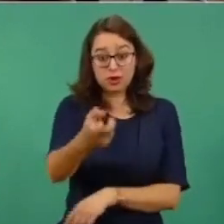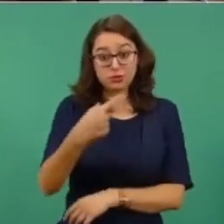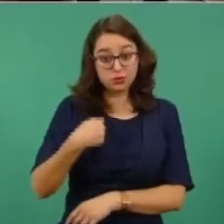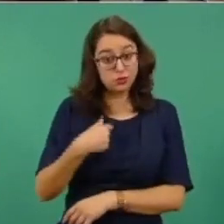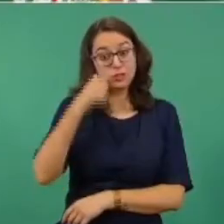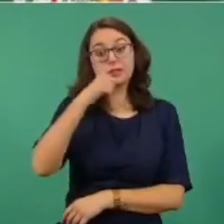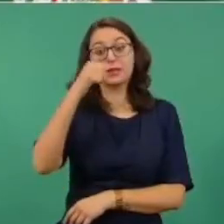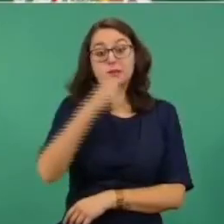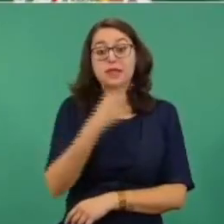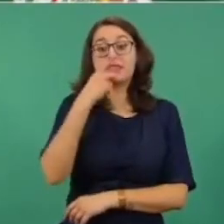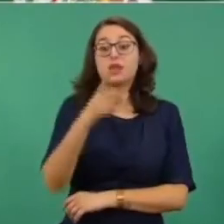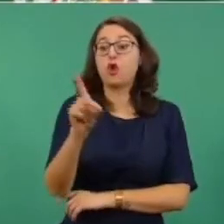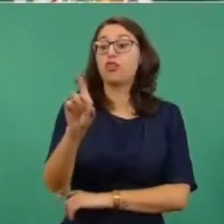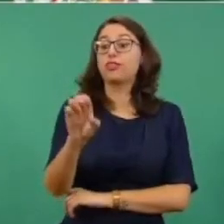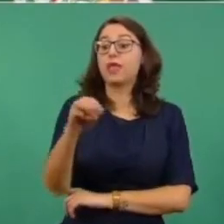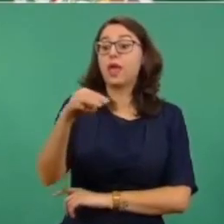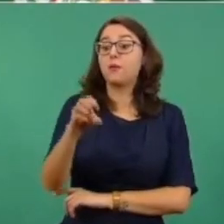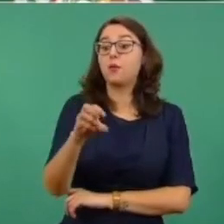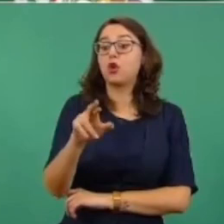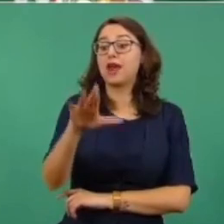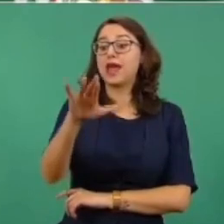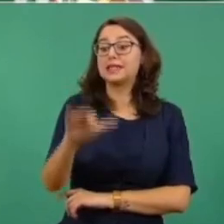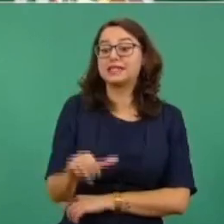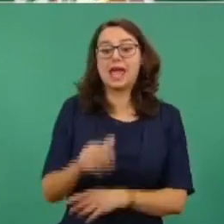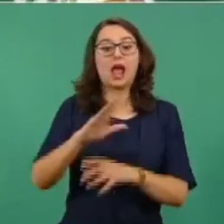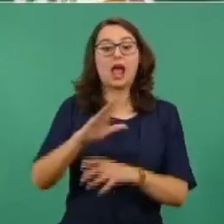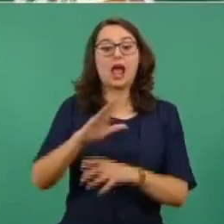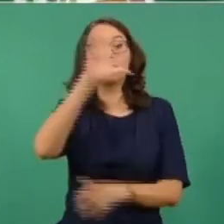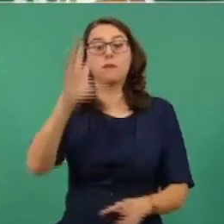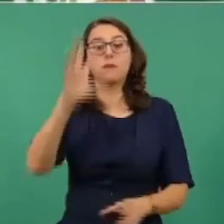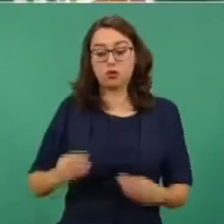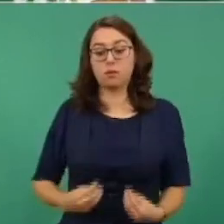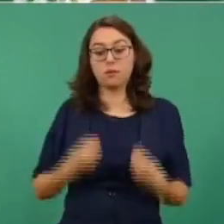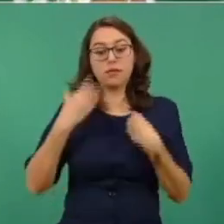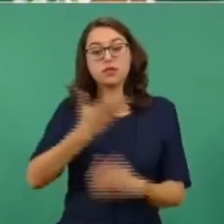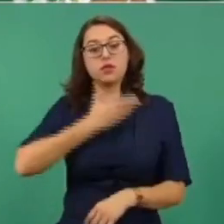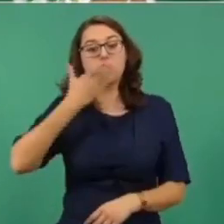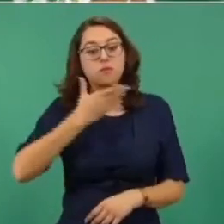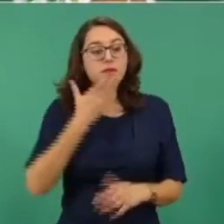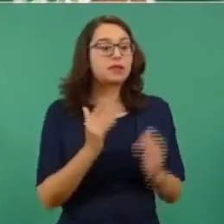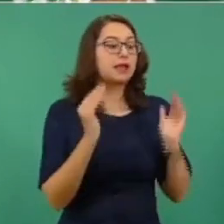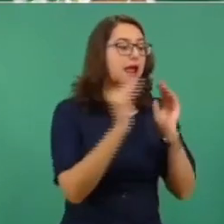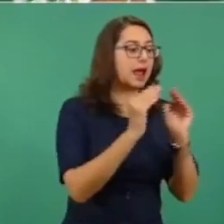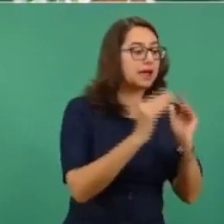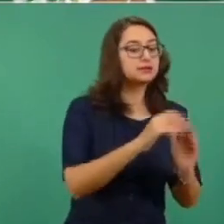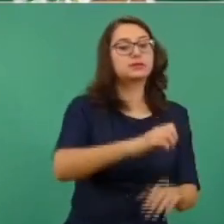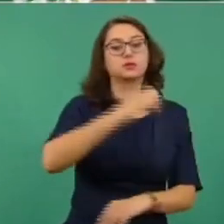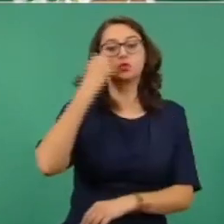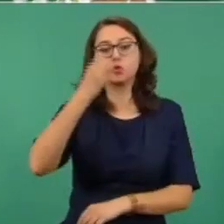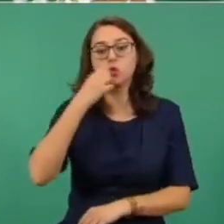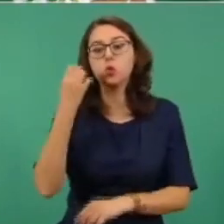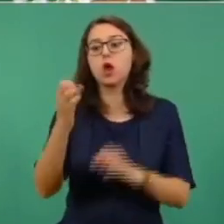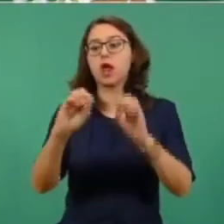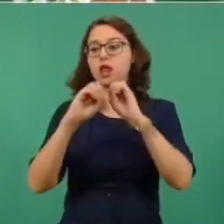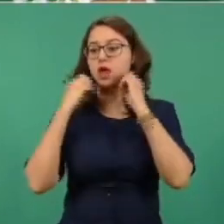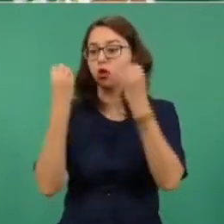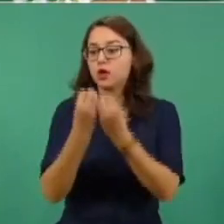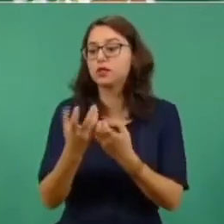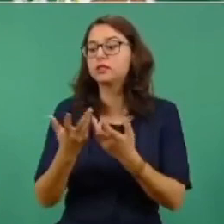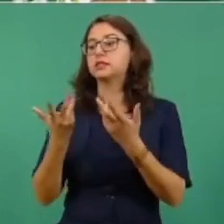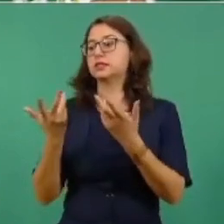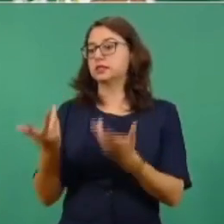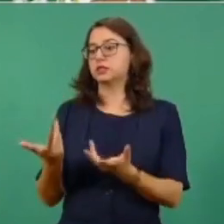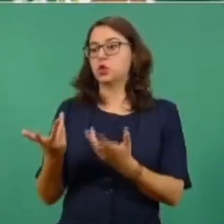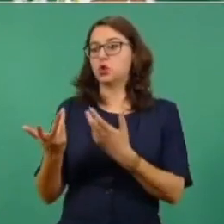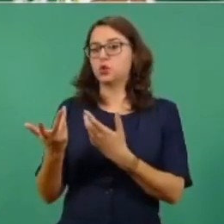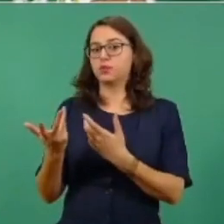vida, democracia en la casa, en la escuela, en las organizaciones sociales, en